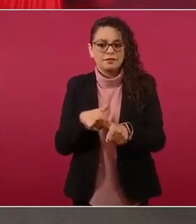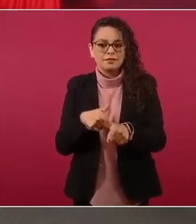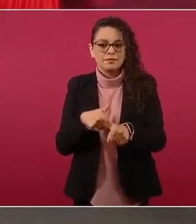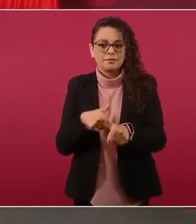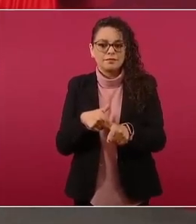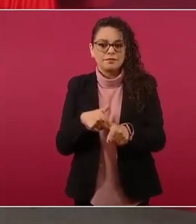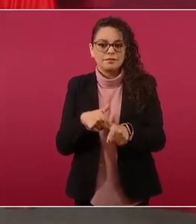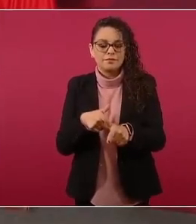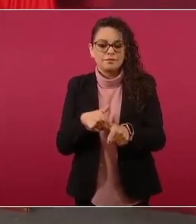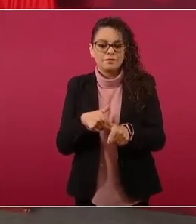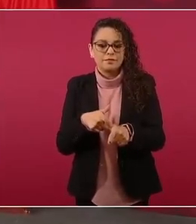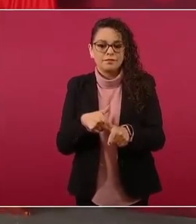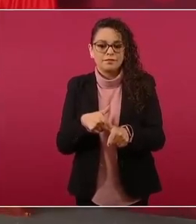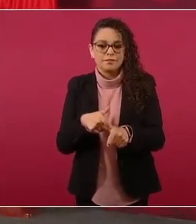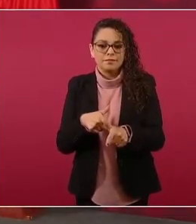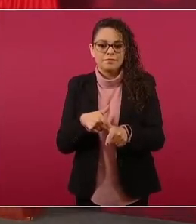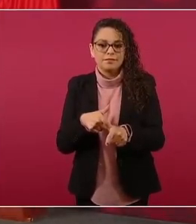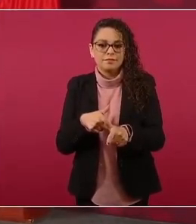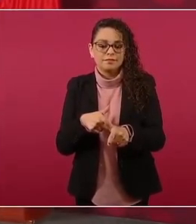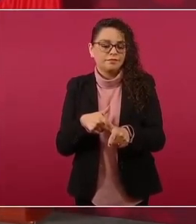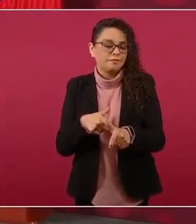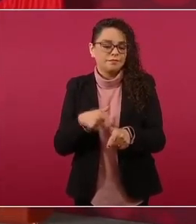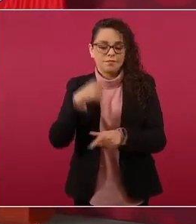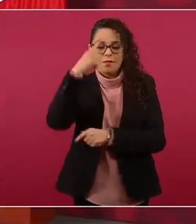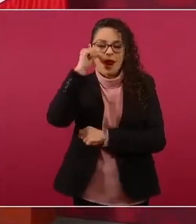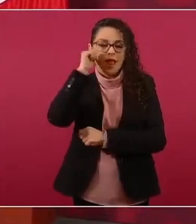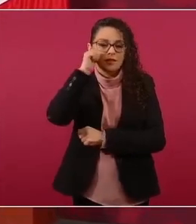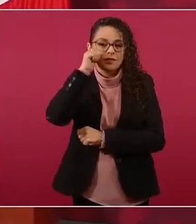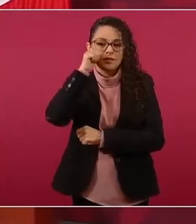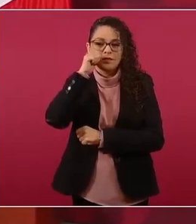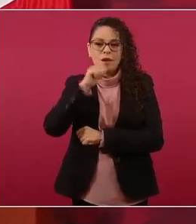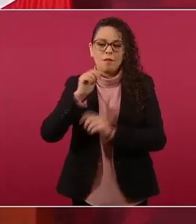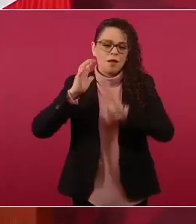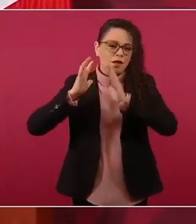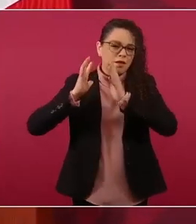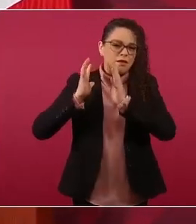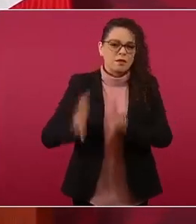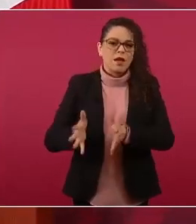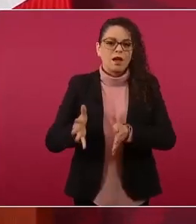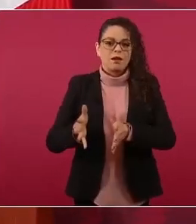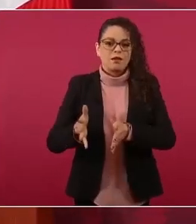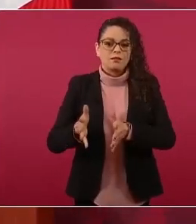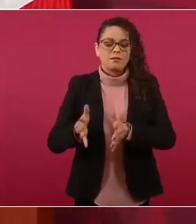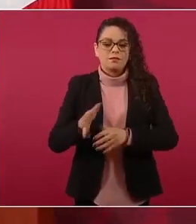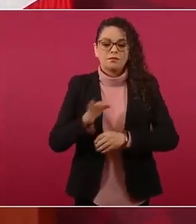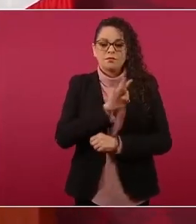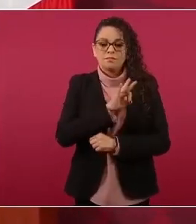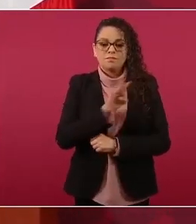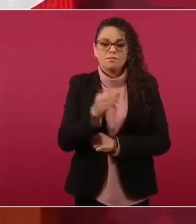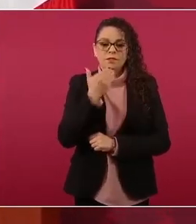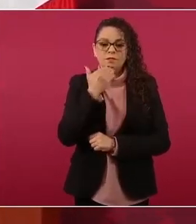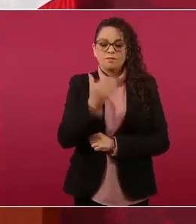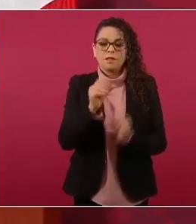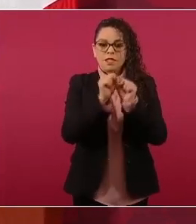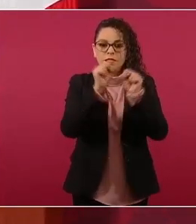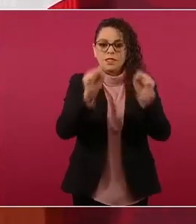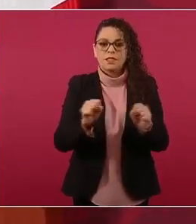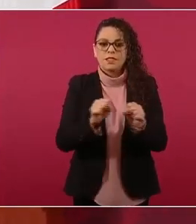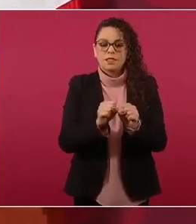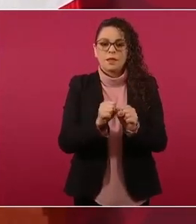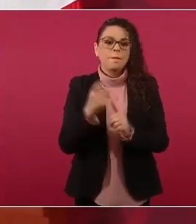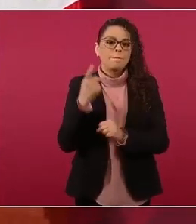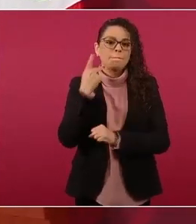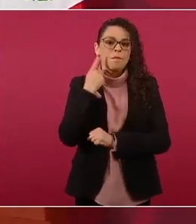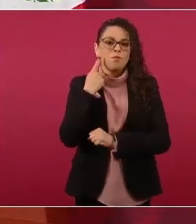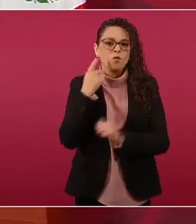de una vez y para siempre establecer un verdadero sistema político